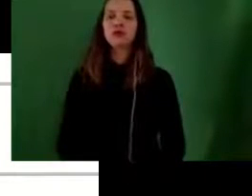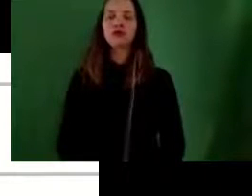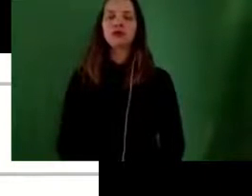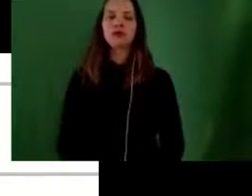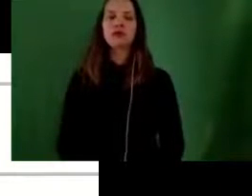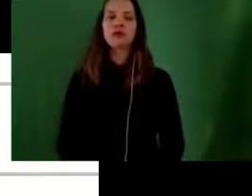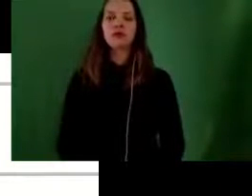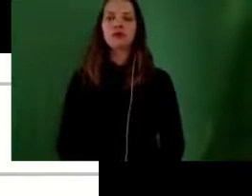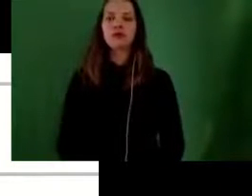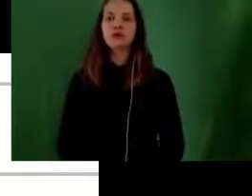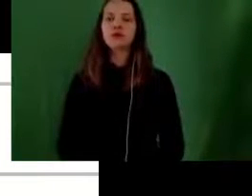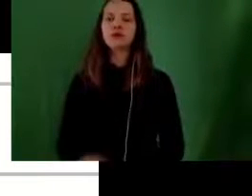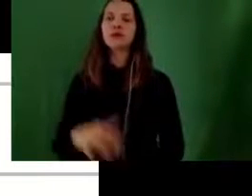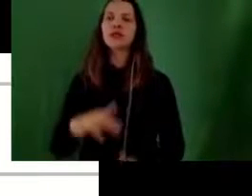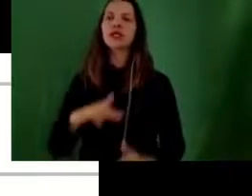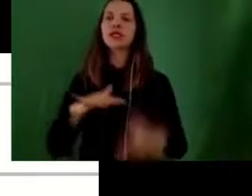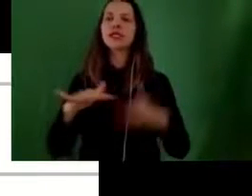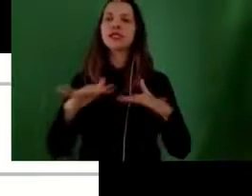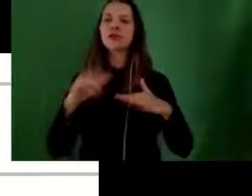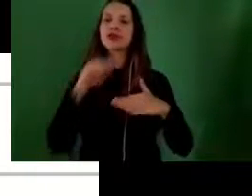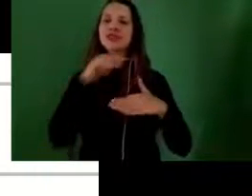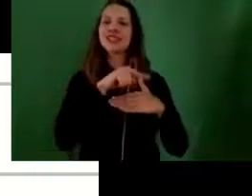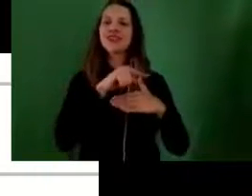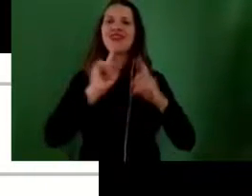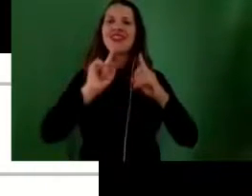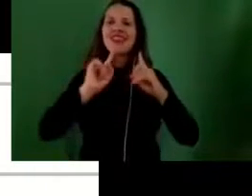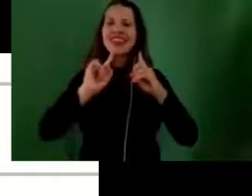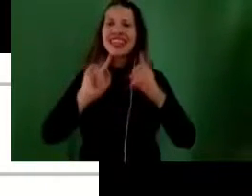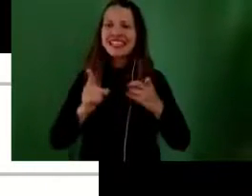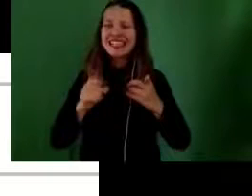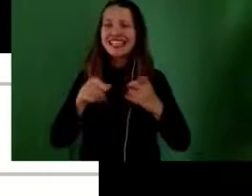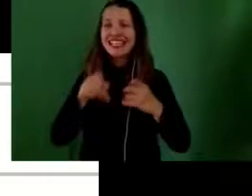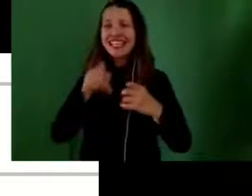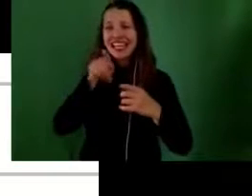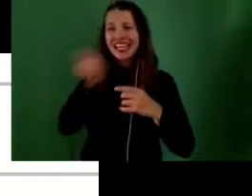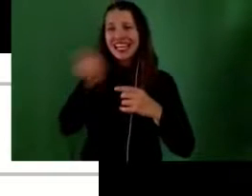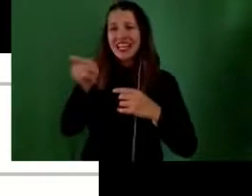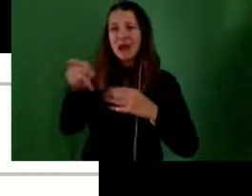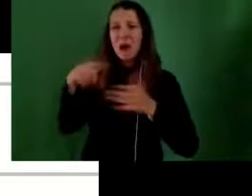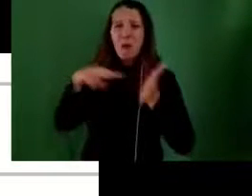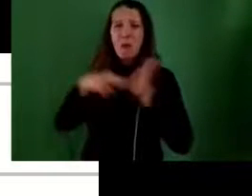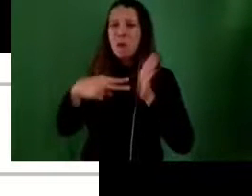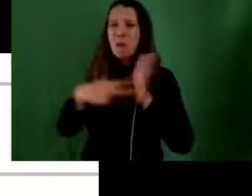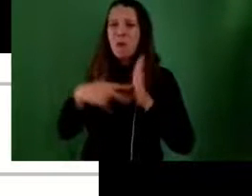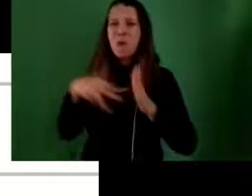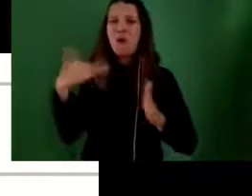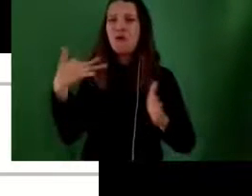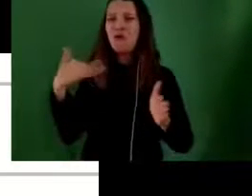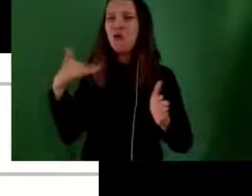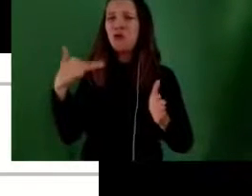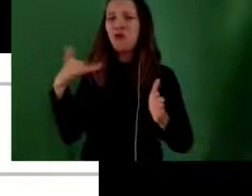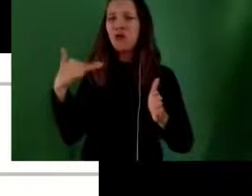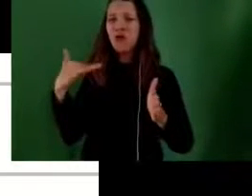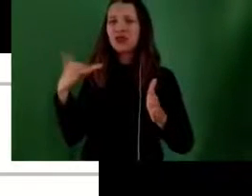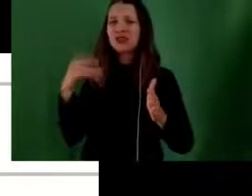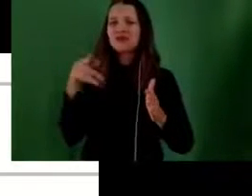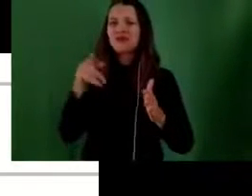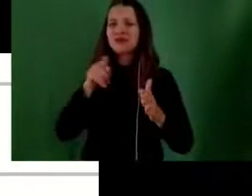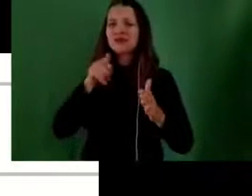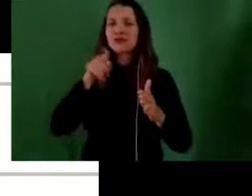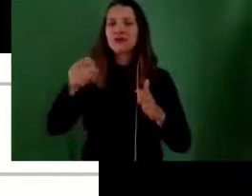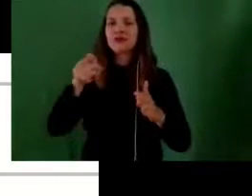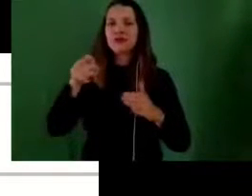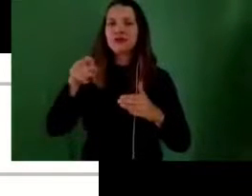Este es un caso terrible. Este es un caso de instalación de supuestas superficies